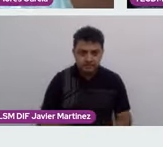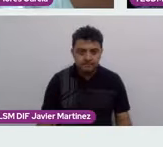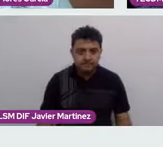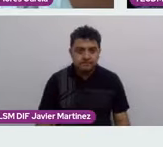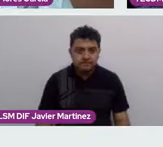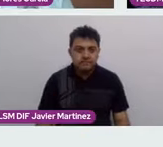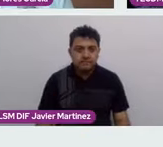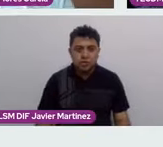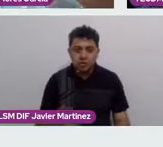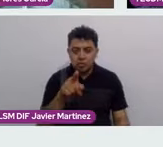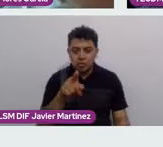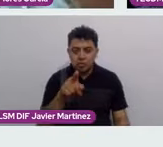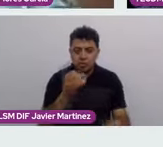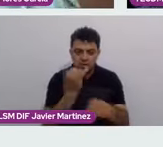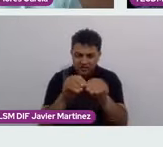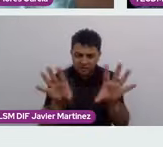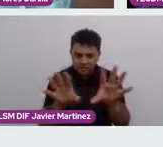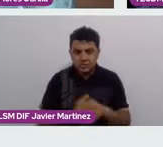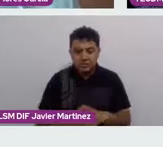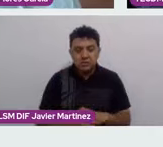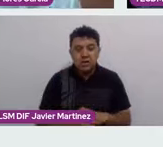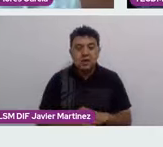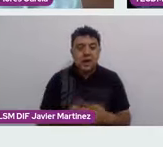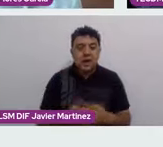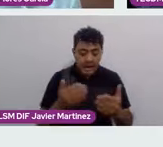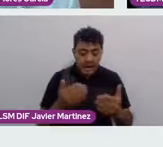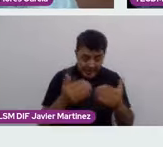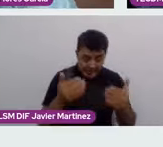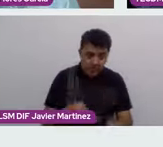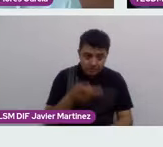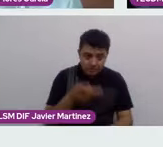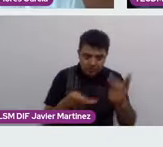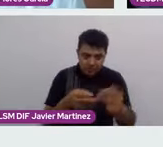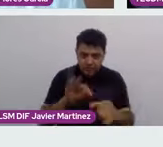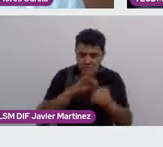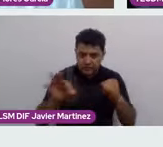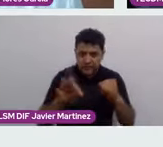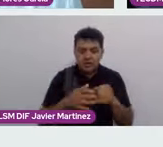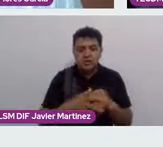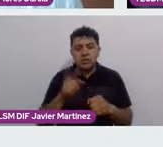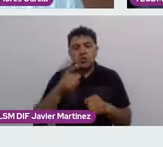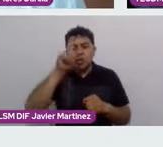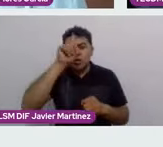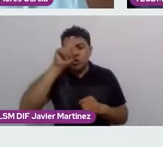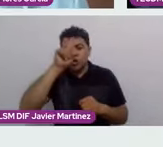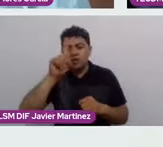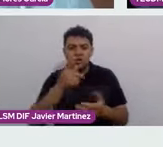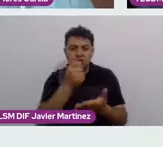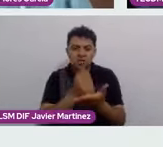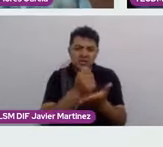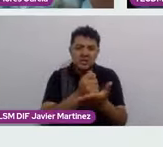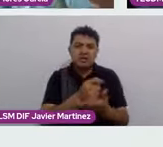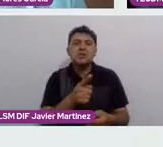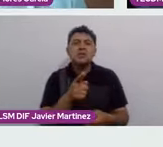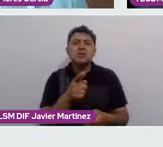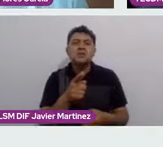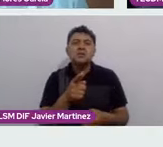doctor. ¿Qué recomendación o tratamiento nos pide una persona de la audiencia? ¿Se recomienda para